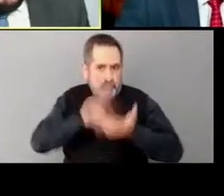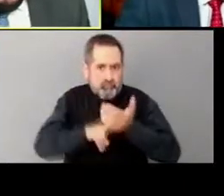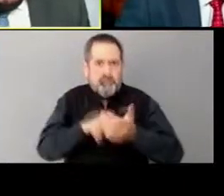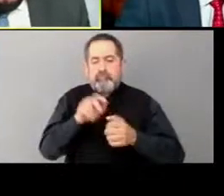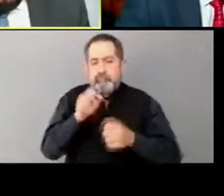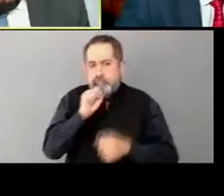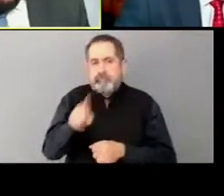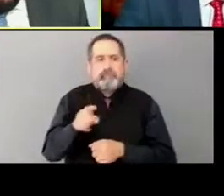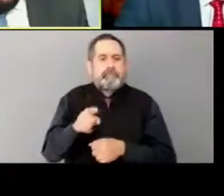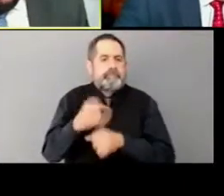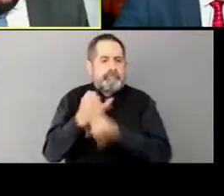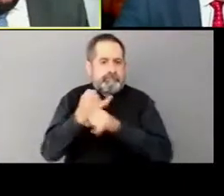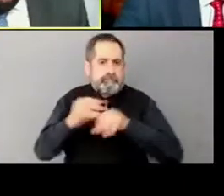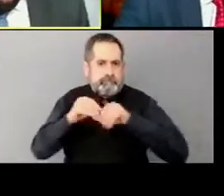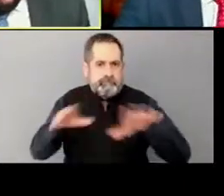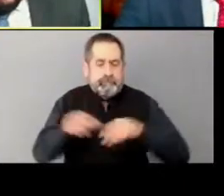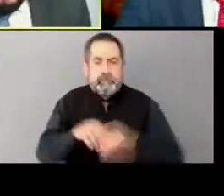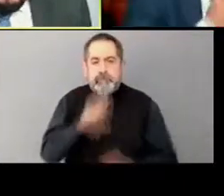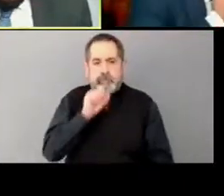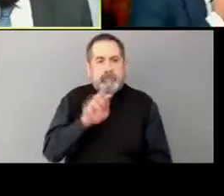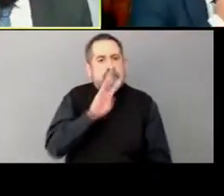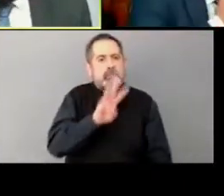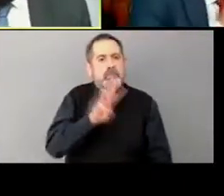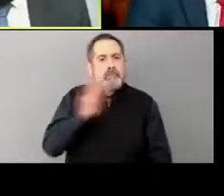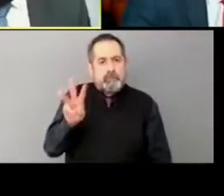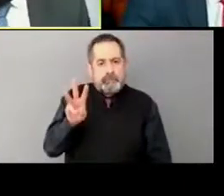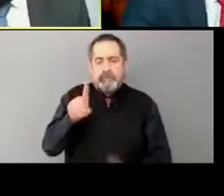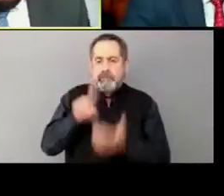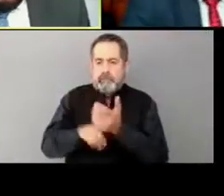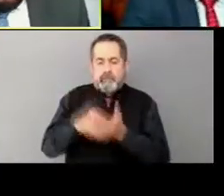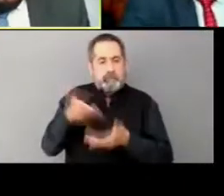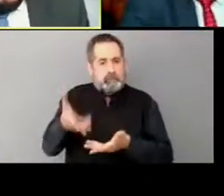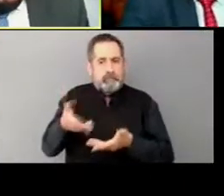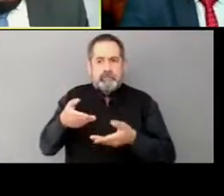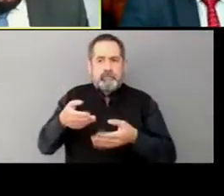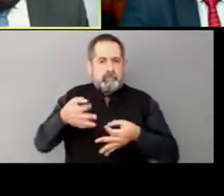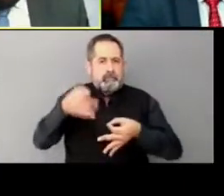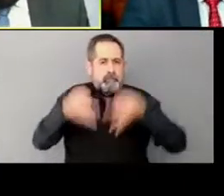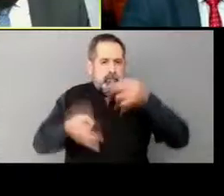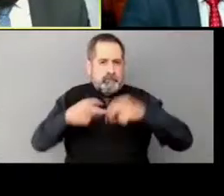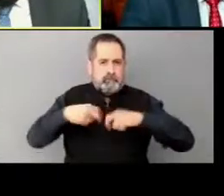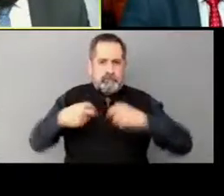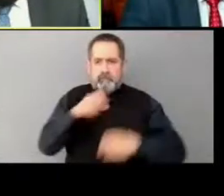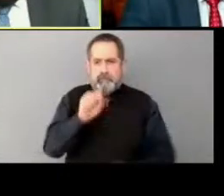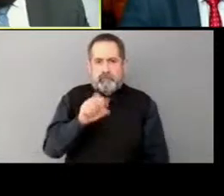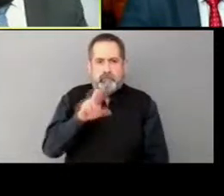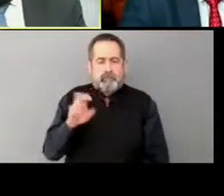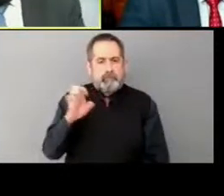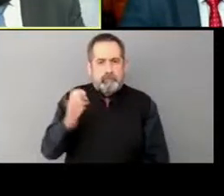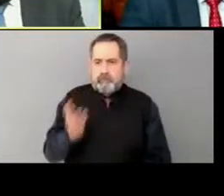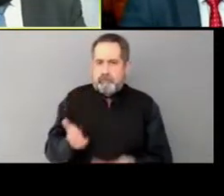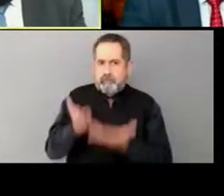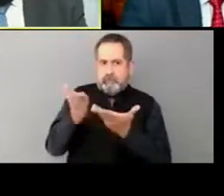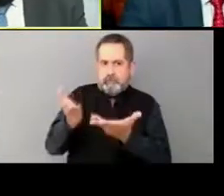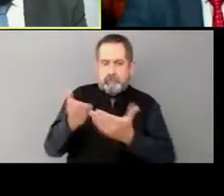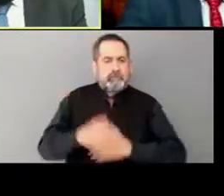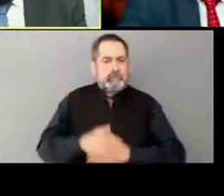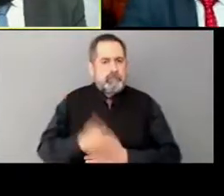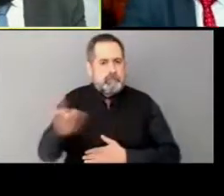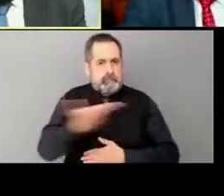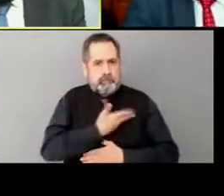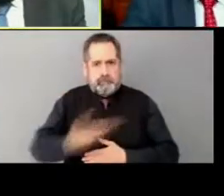electrónicos, así como en la página de internet de este órgano jurisdiccional. Es la cuenta, magistrado